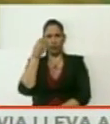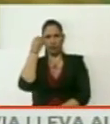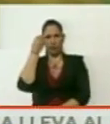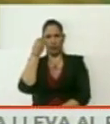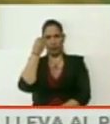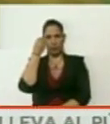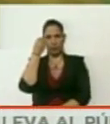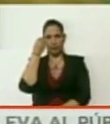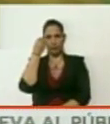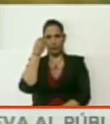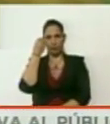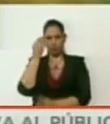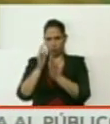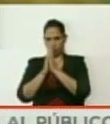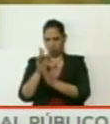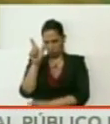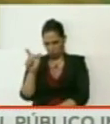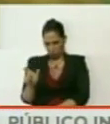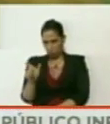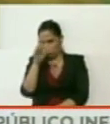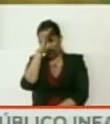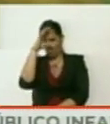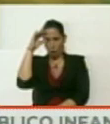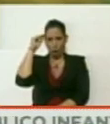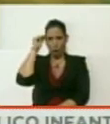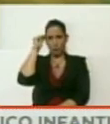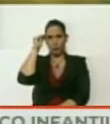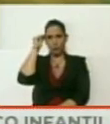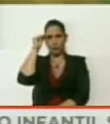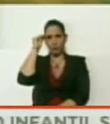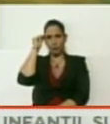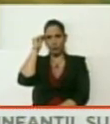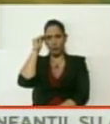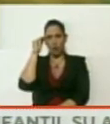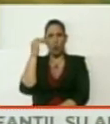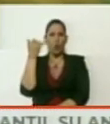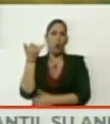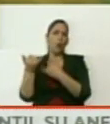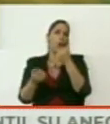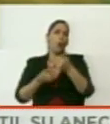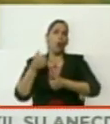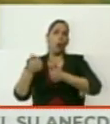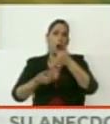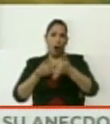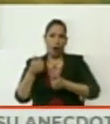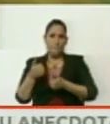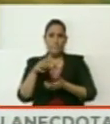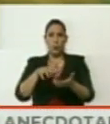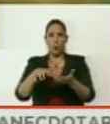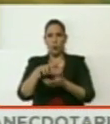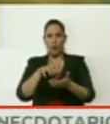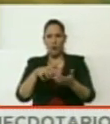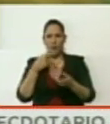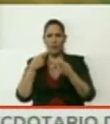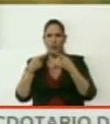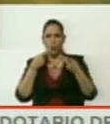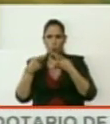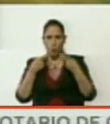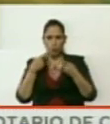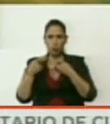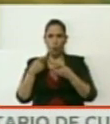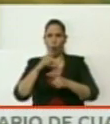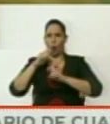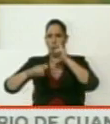Concéntrense, señor Donald Trump, en las consecuencias de su discurso de odio supremacista,